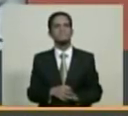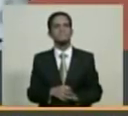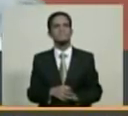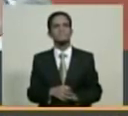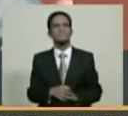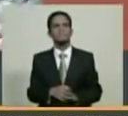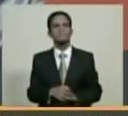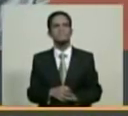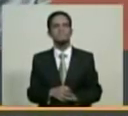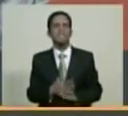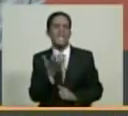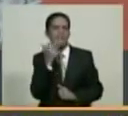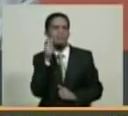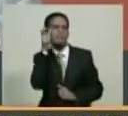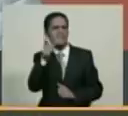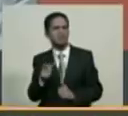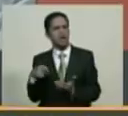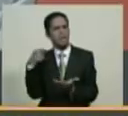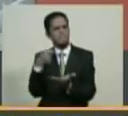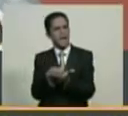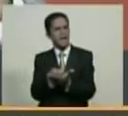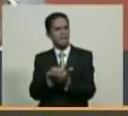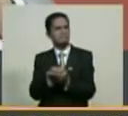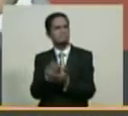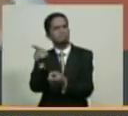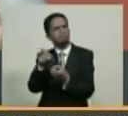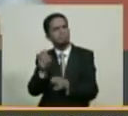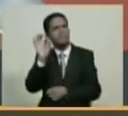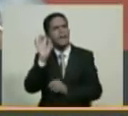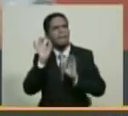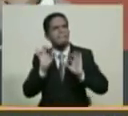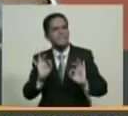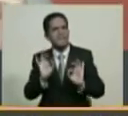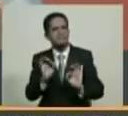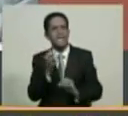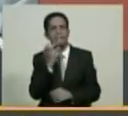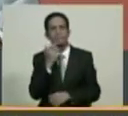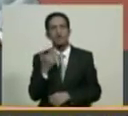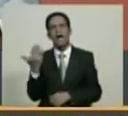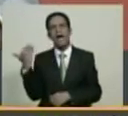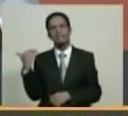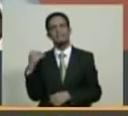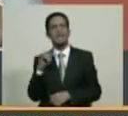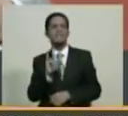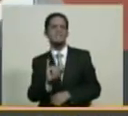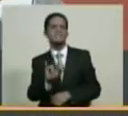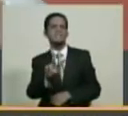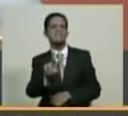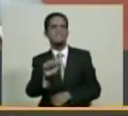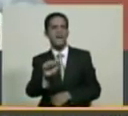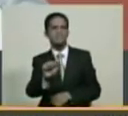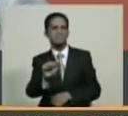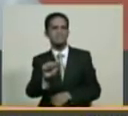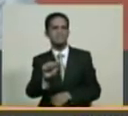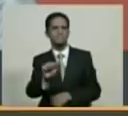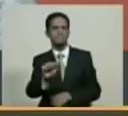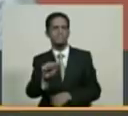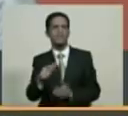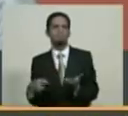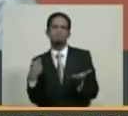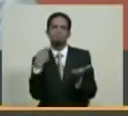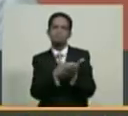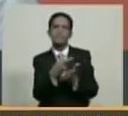como especiales. ¿Qué es esto? El reintegro del IVA que cobraban los comercios, ellos lo hacían mensualmente. Ahora